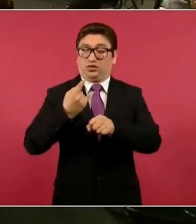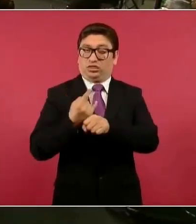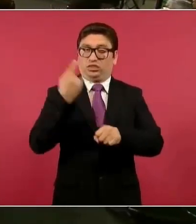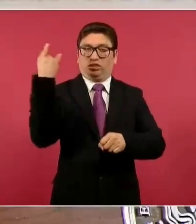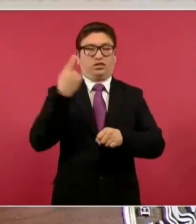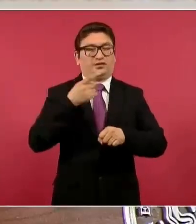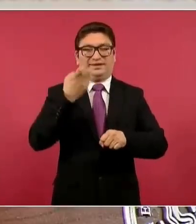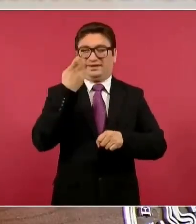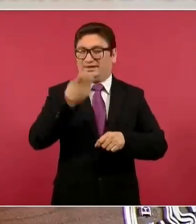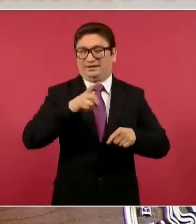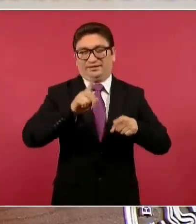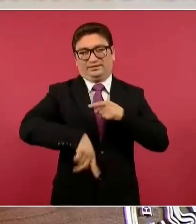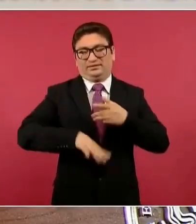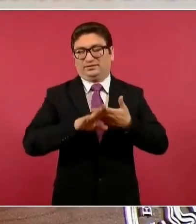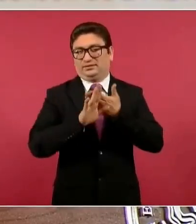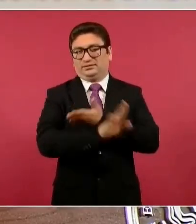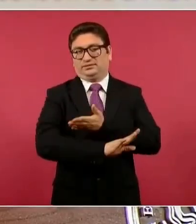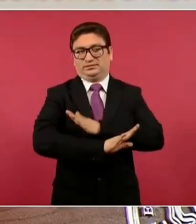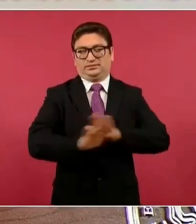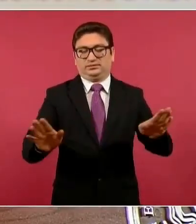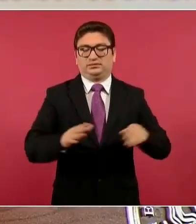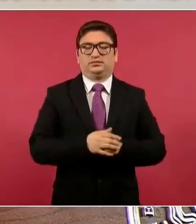de combatir los excesos,